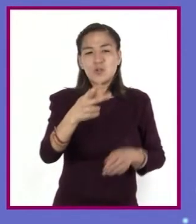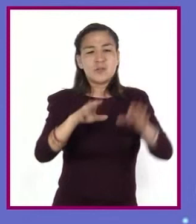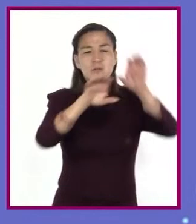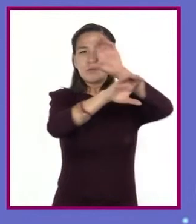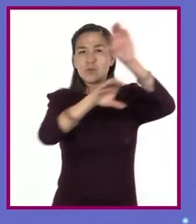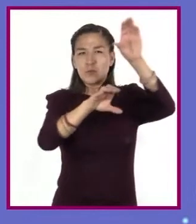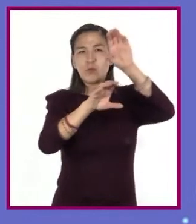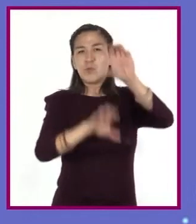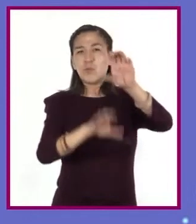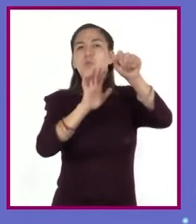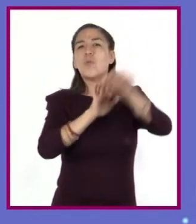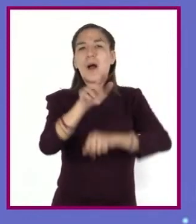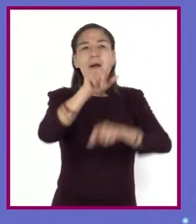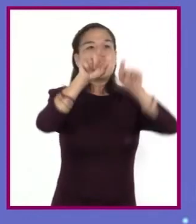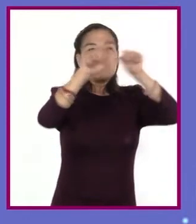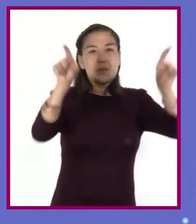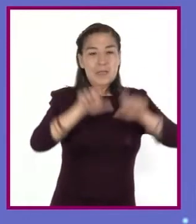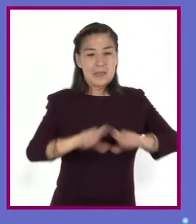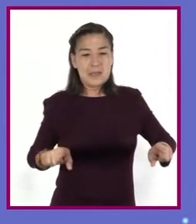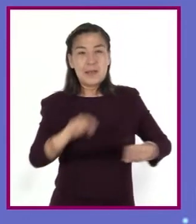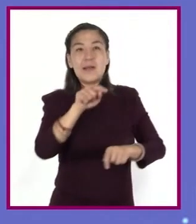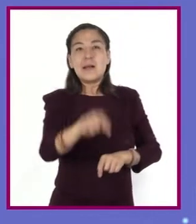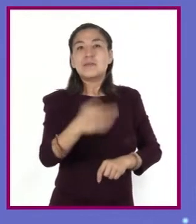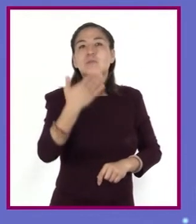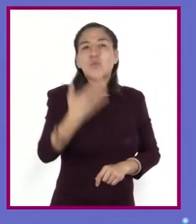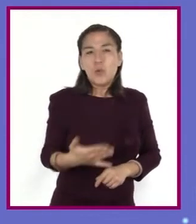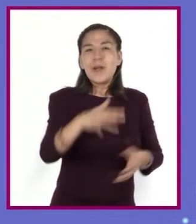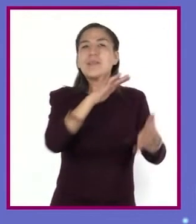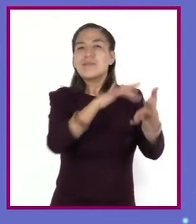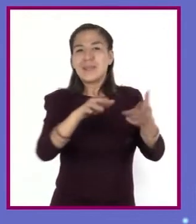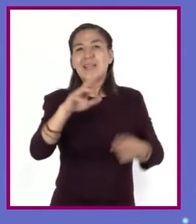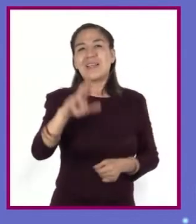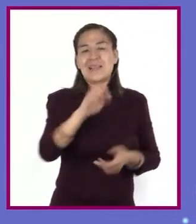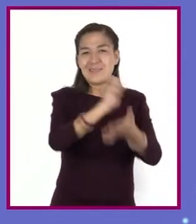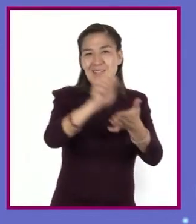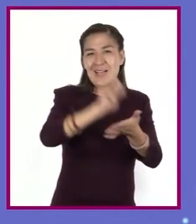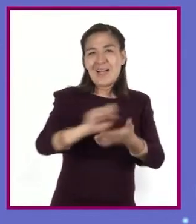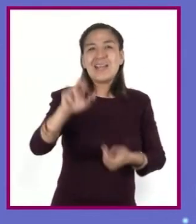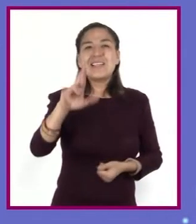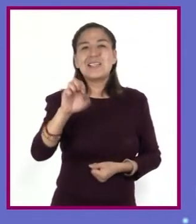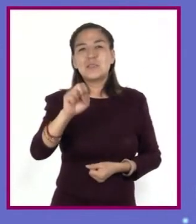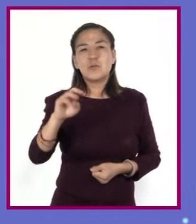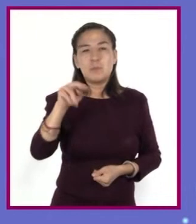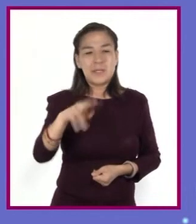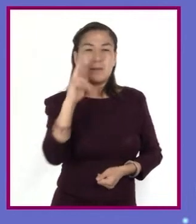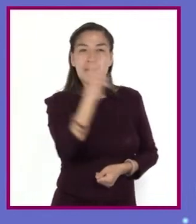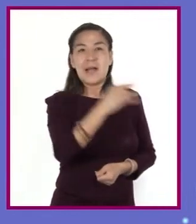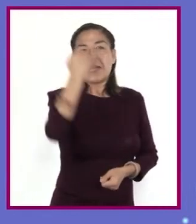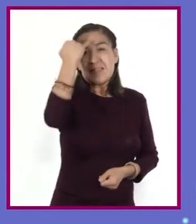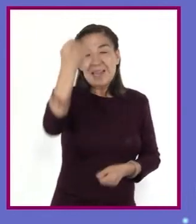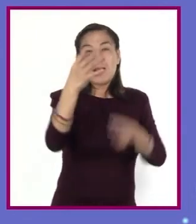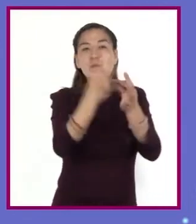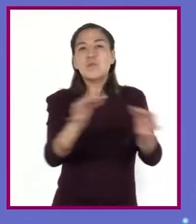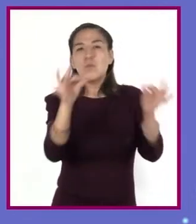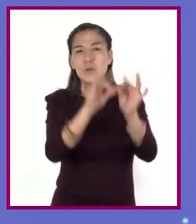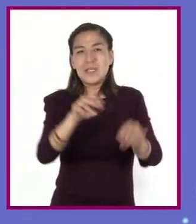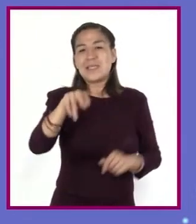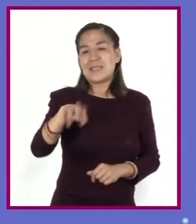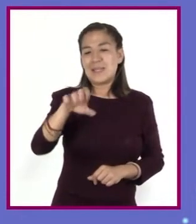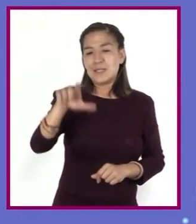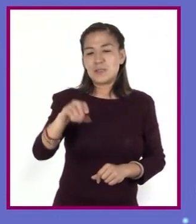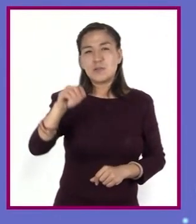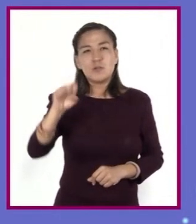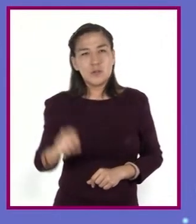cuál de ellos es el que representa un buen resumen. Recuerden que las ideas principales y los nexos,